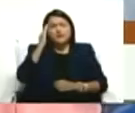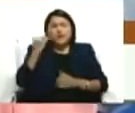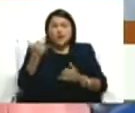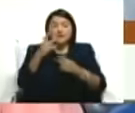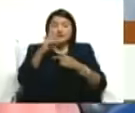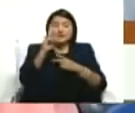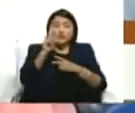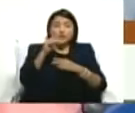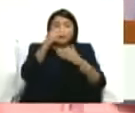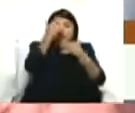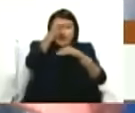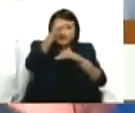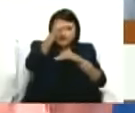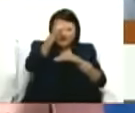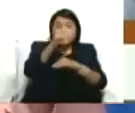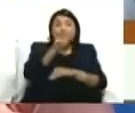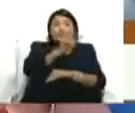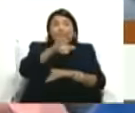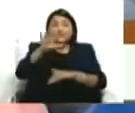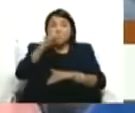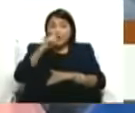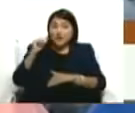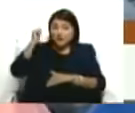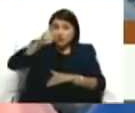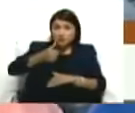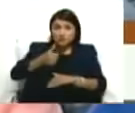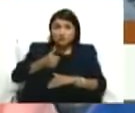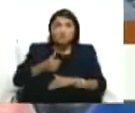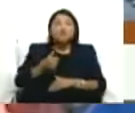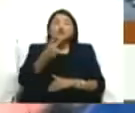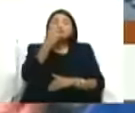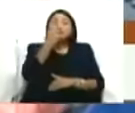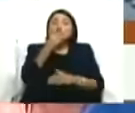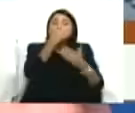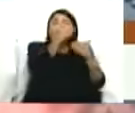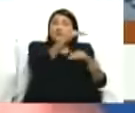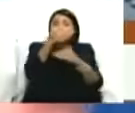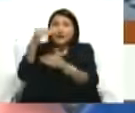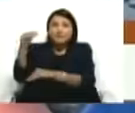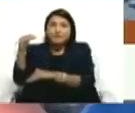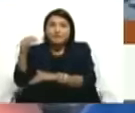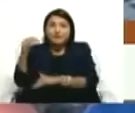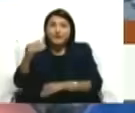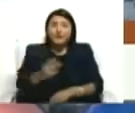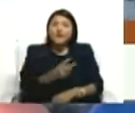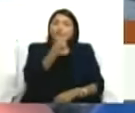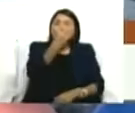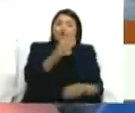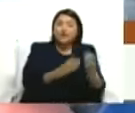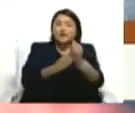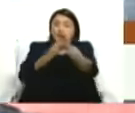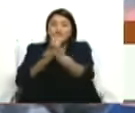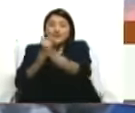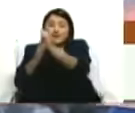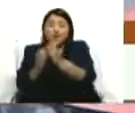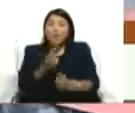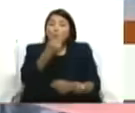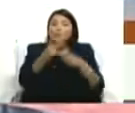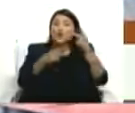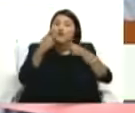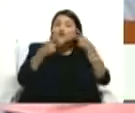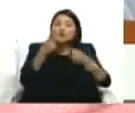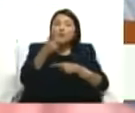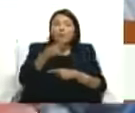de los 25 años. Nosotros decimos dos etapas, dos líderes, un solo proyecto político. No era